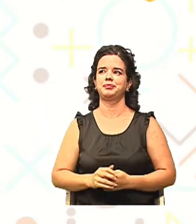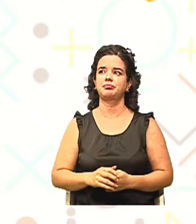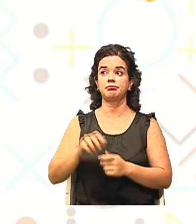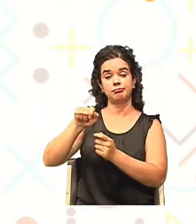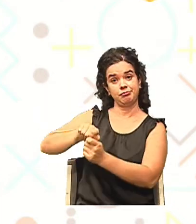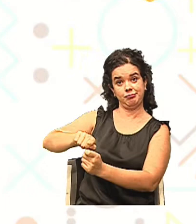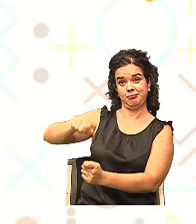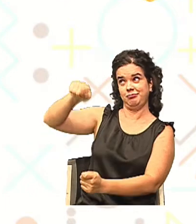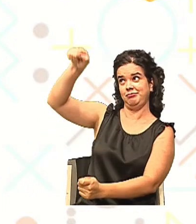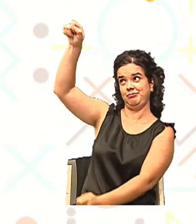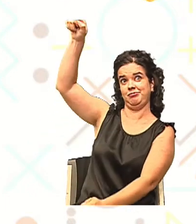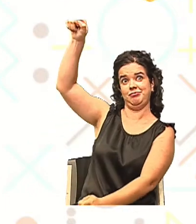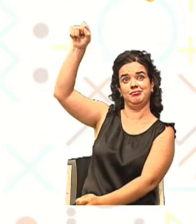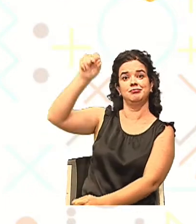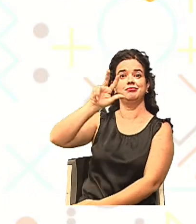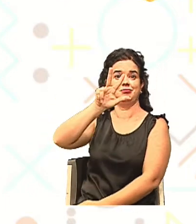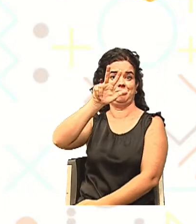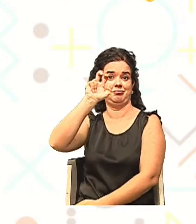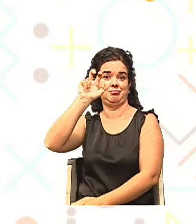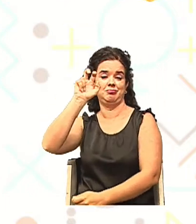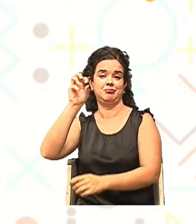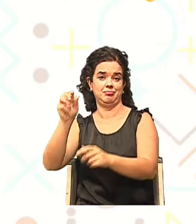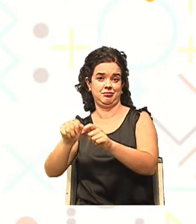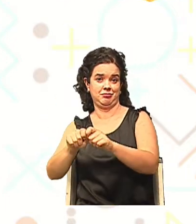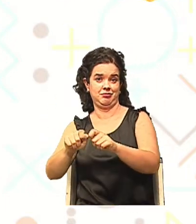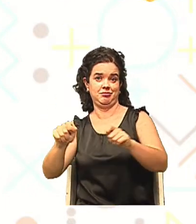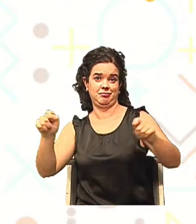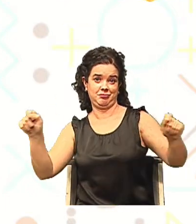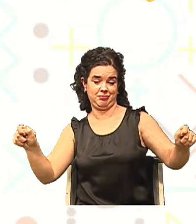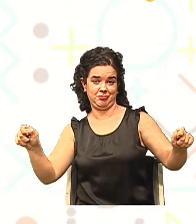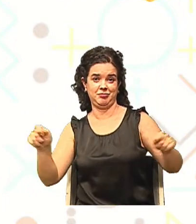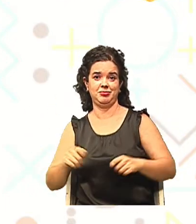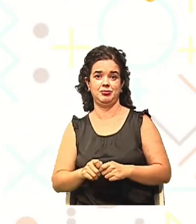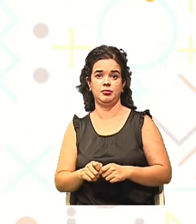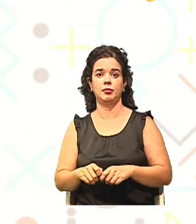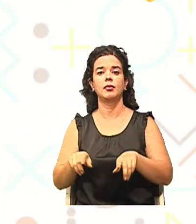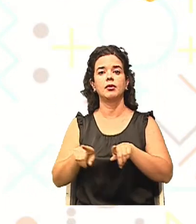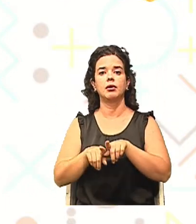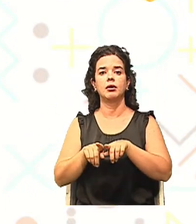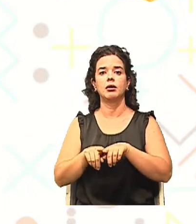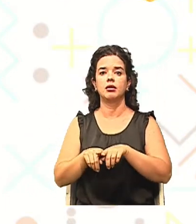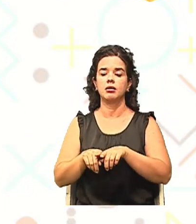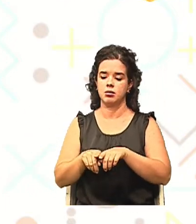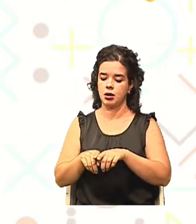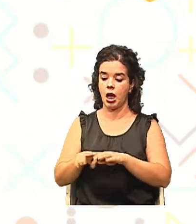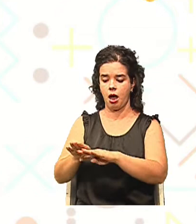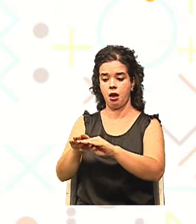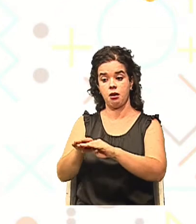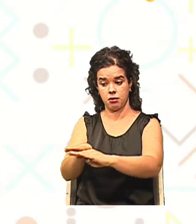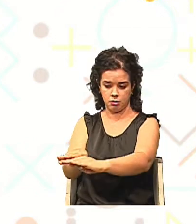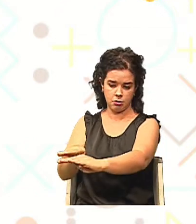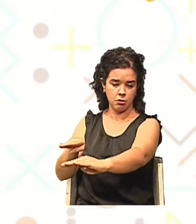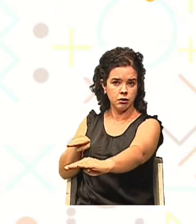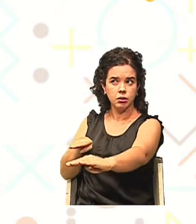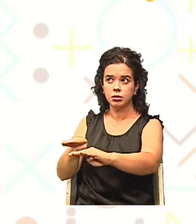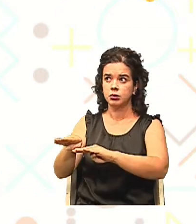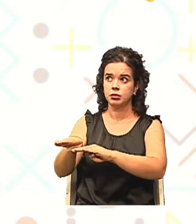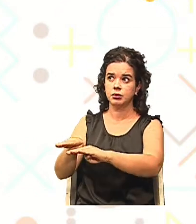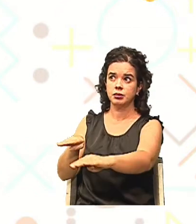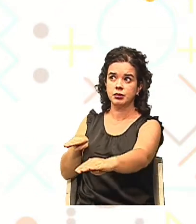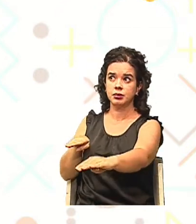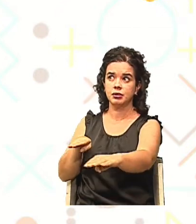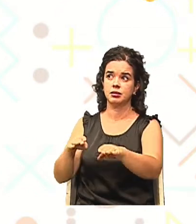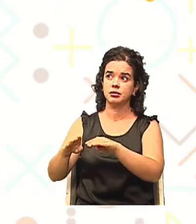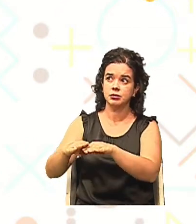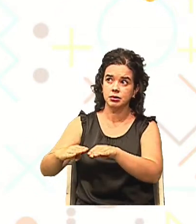es 300 metros. Y trabajaremos con la mitad de su base, que